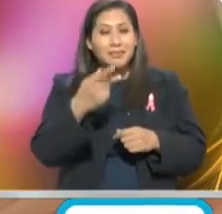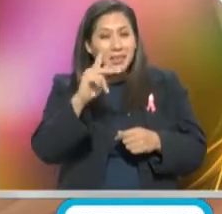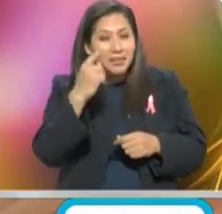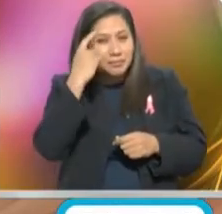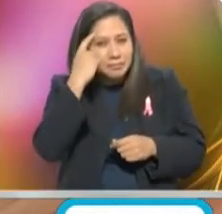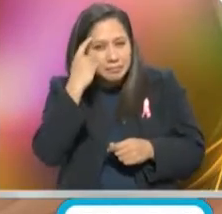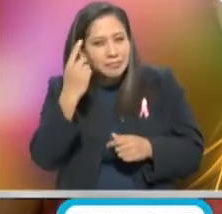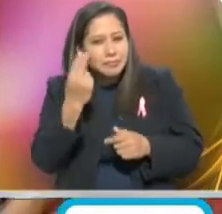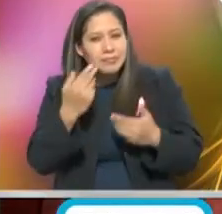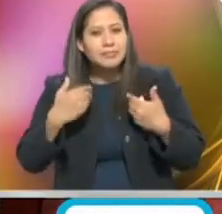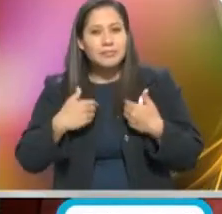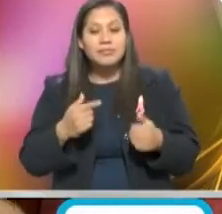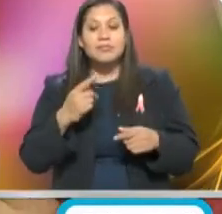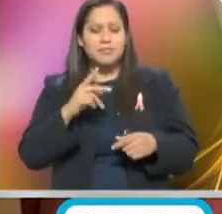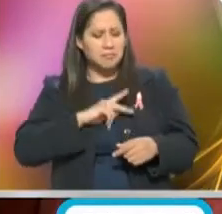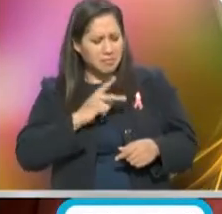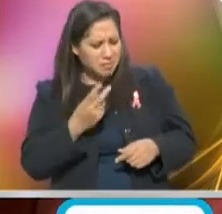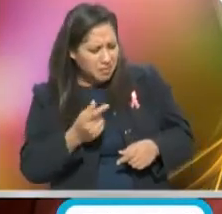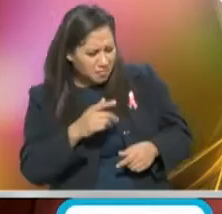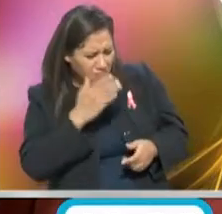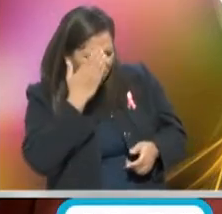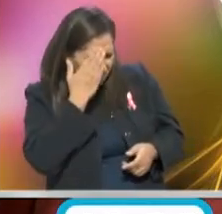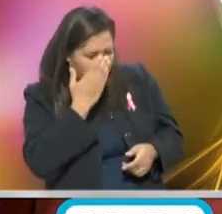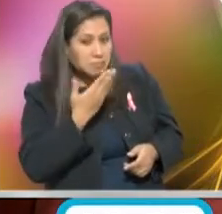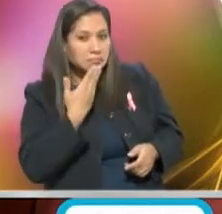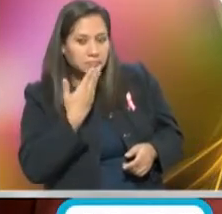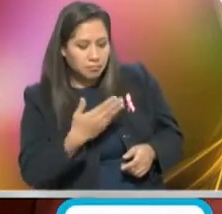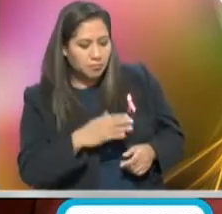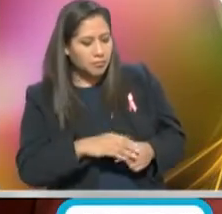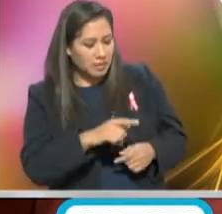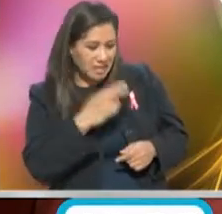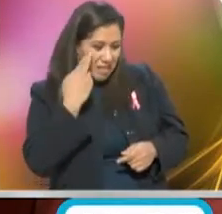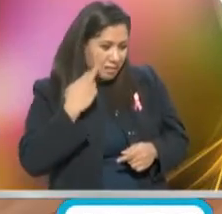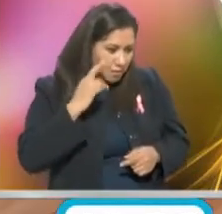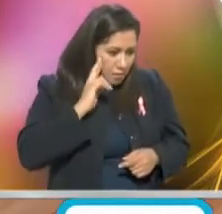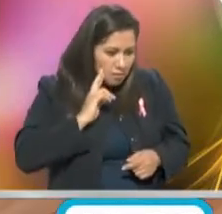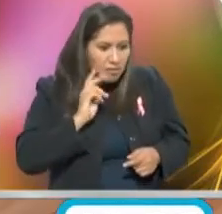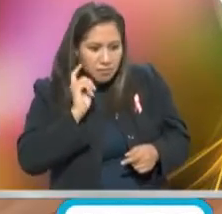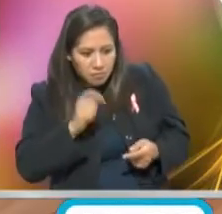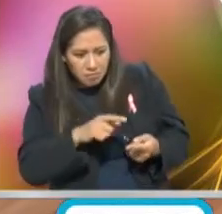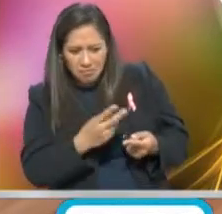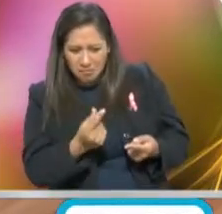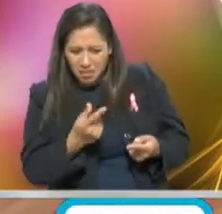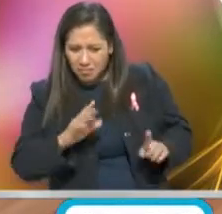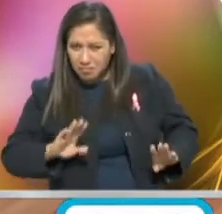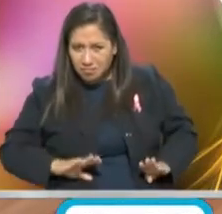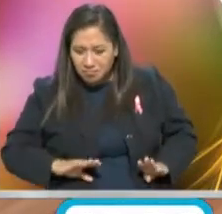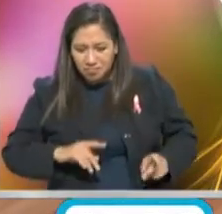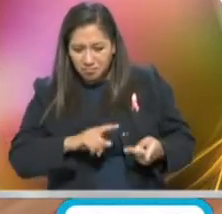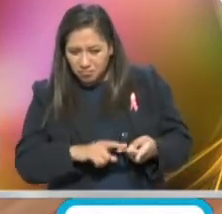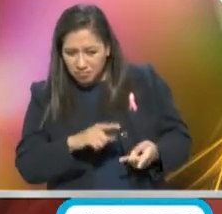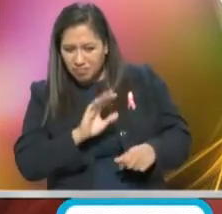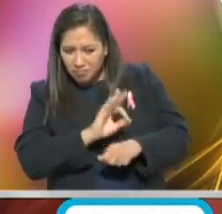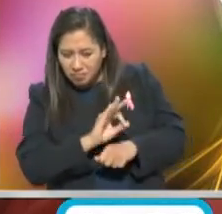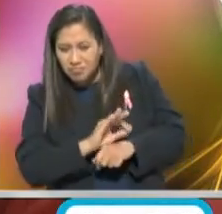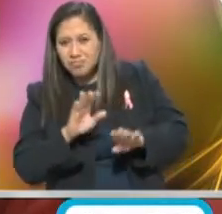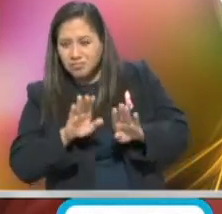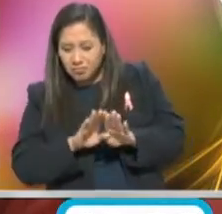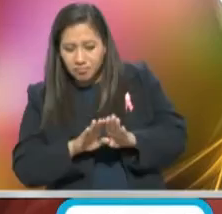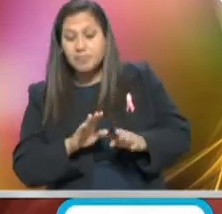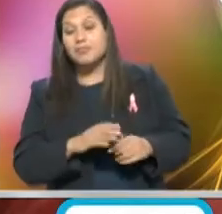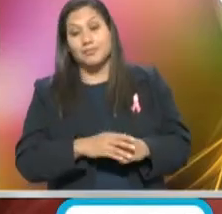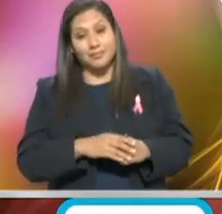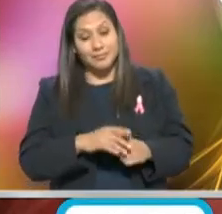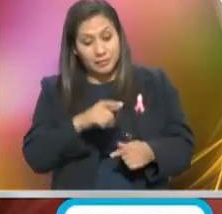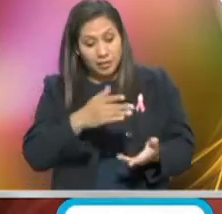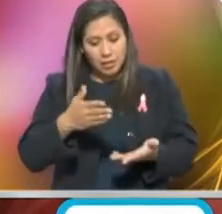Absolutamente. poquito a saber quién es tu perro, bueno, sabiendo primero cuál es la raza, ¿Cuáles quién son es tu sus perro, cuáles son sus Exactamente. necesidades, qué es lo que, porque además